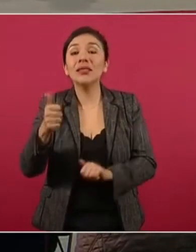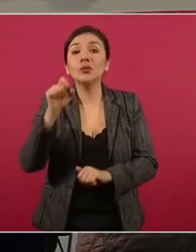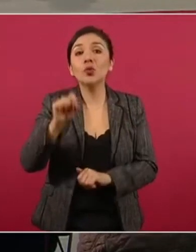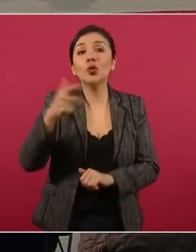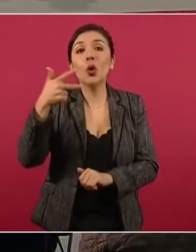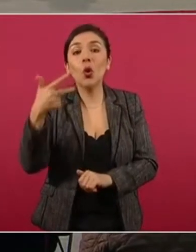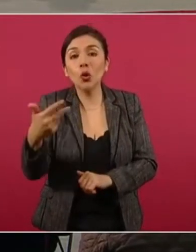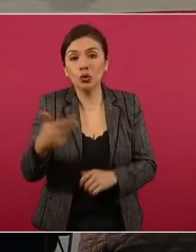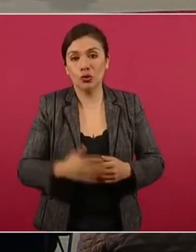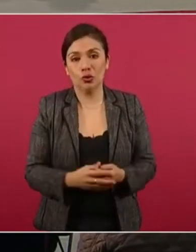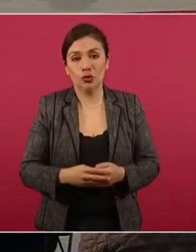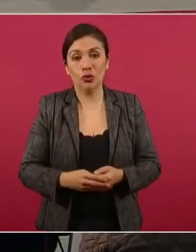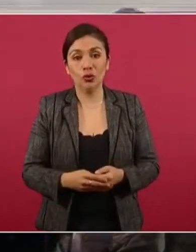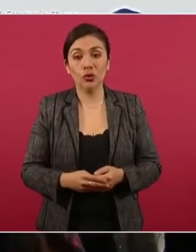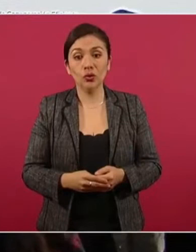56.8.